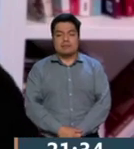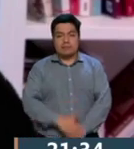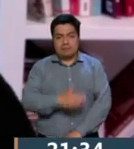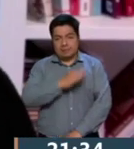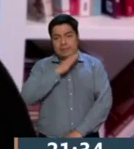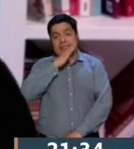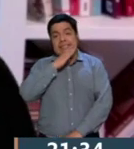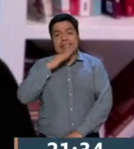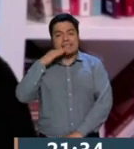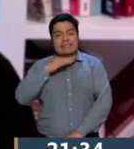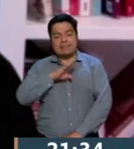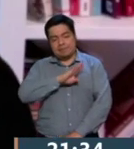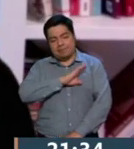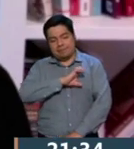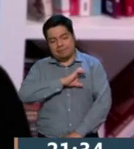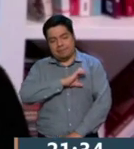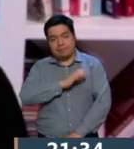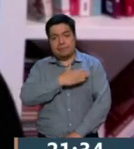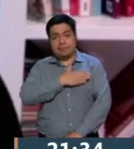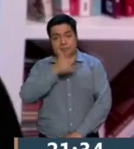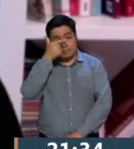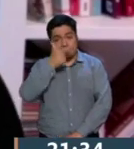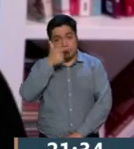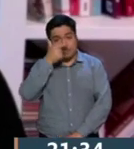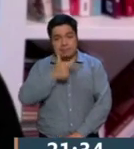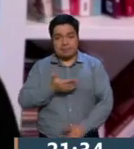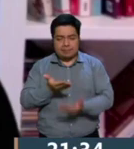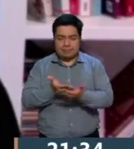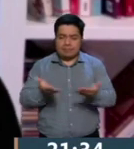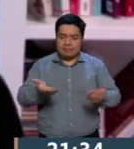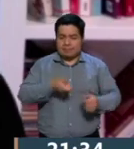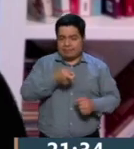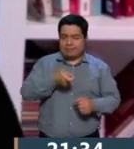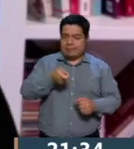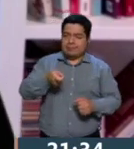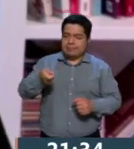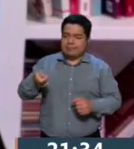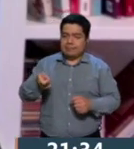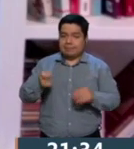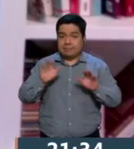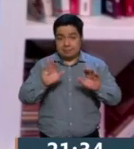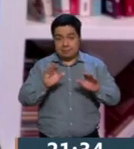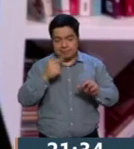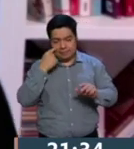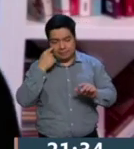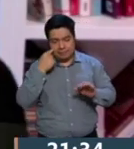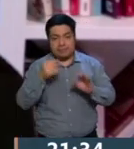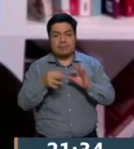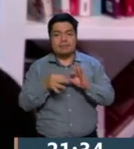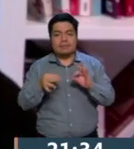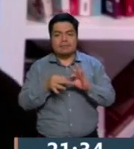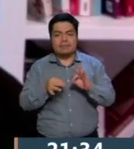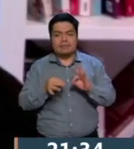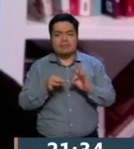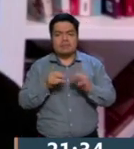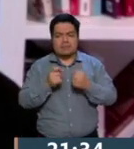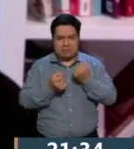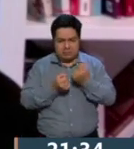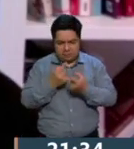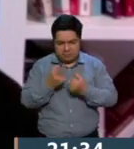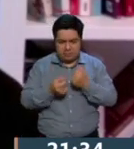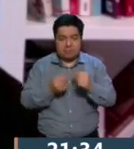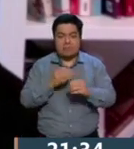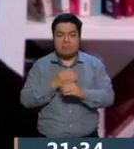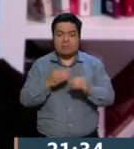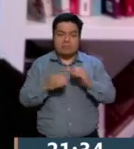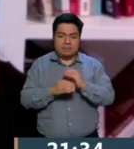Braulio, querido, ¿cómo estás? Muy buenas noches. Oye, pues les mando un saludo a todos y déjame que te cuente que quiero platicarles en esta ocasión